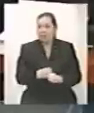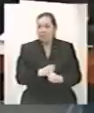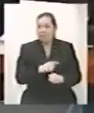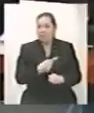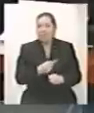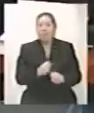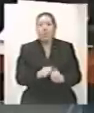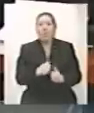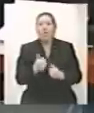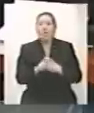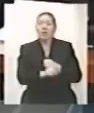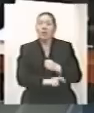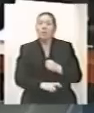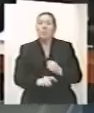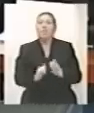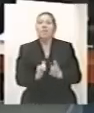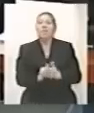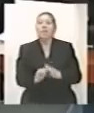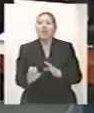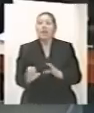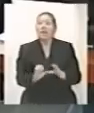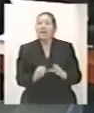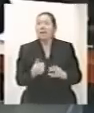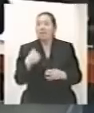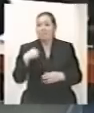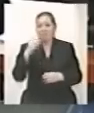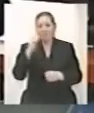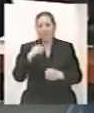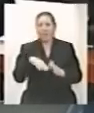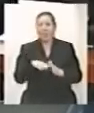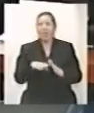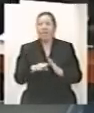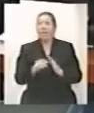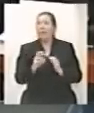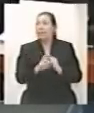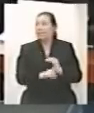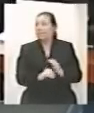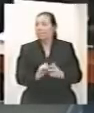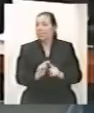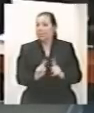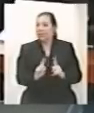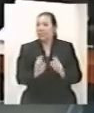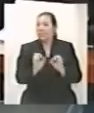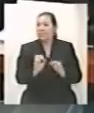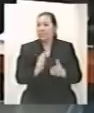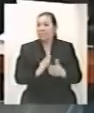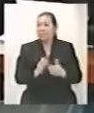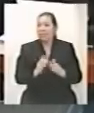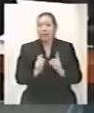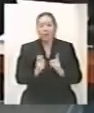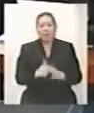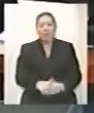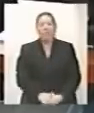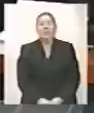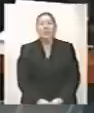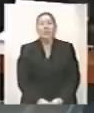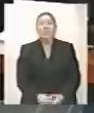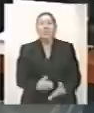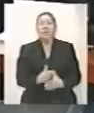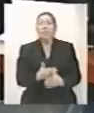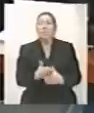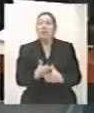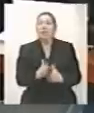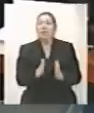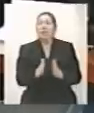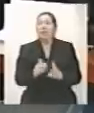fuerza de otro país que haga acciones militares dentro del país, que esté autorizada por el Congreso y que participe